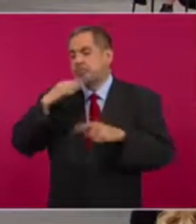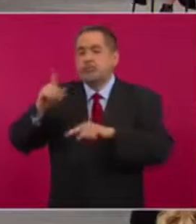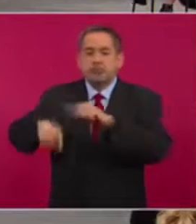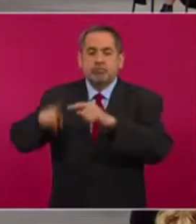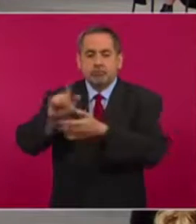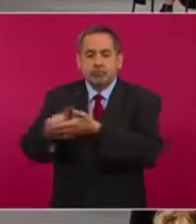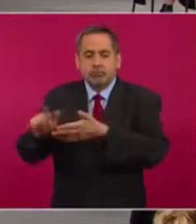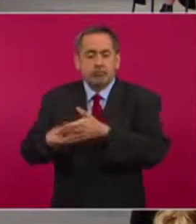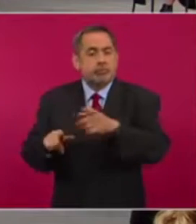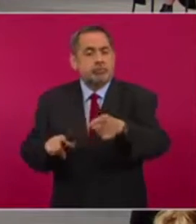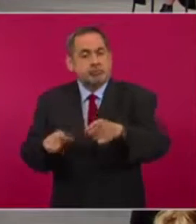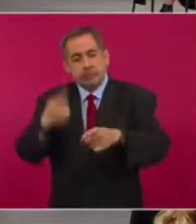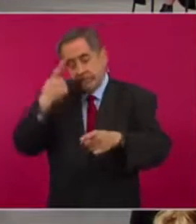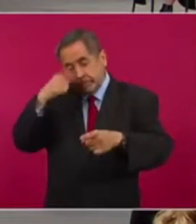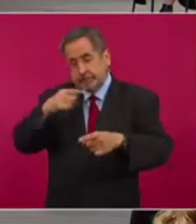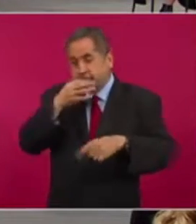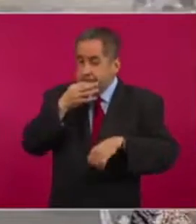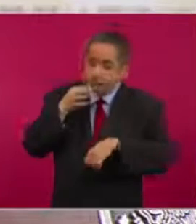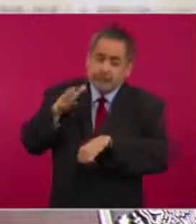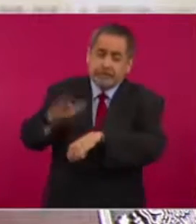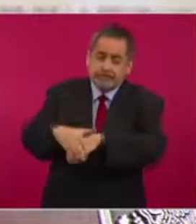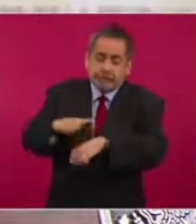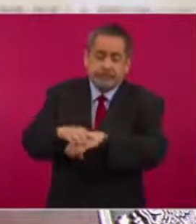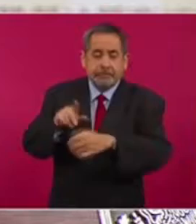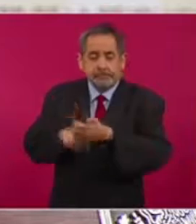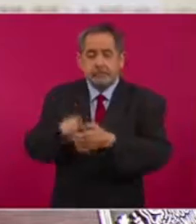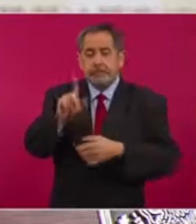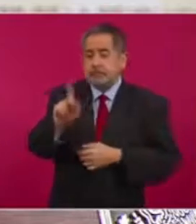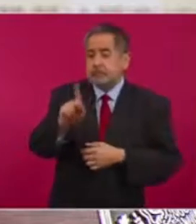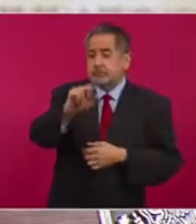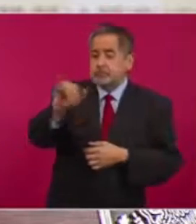Y eso decíamos para el Poder Judicial.